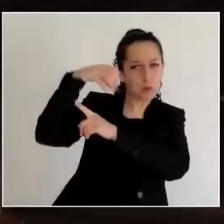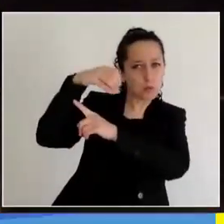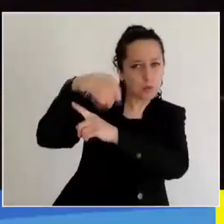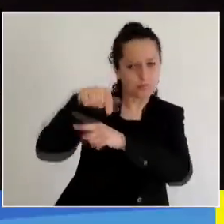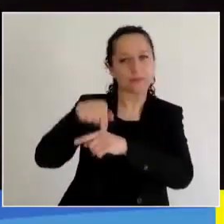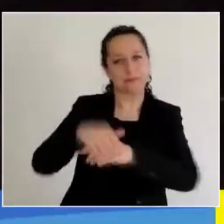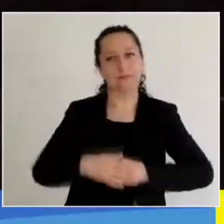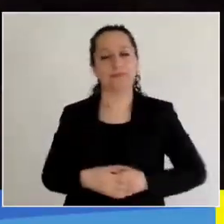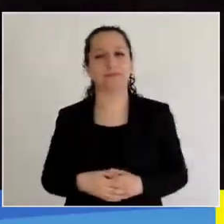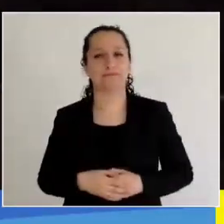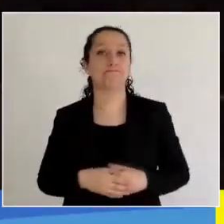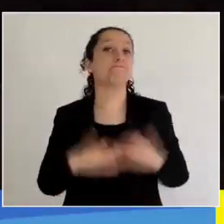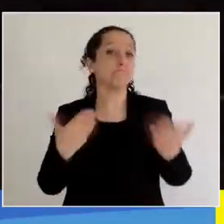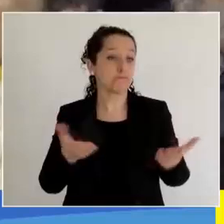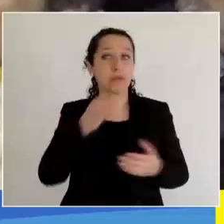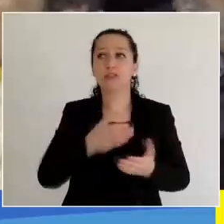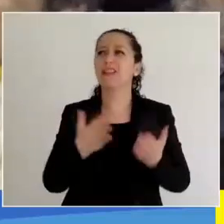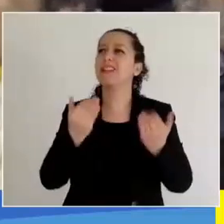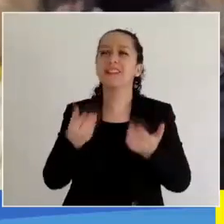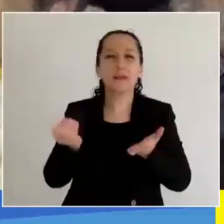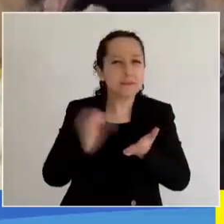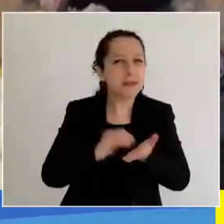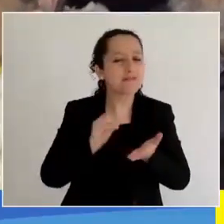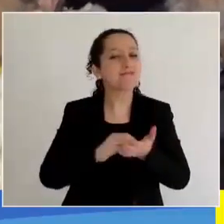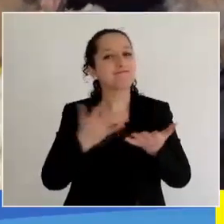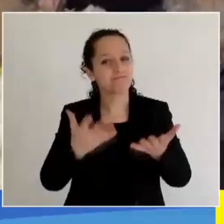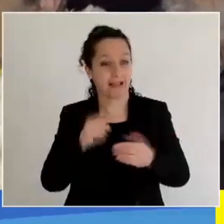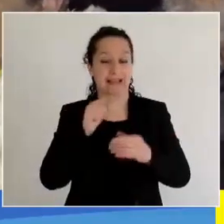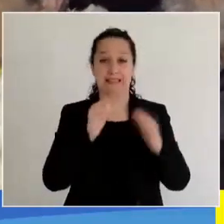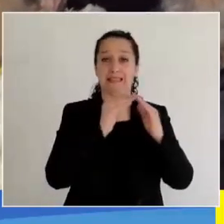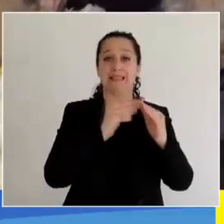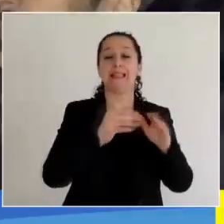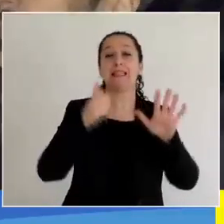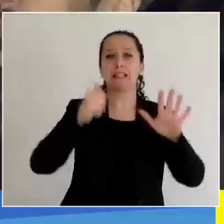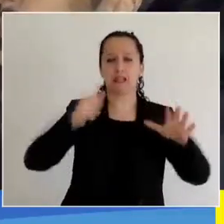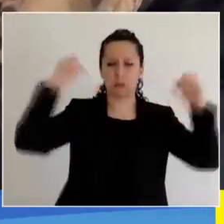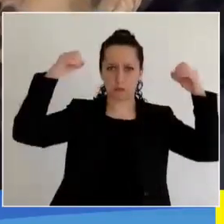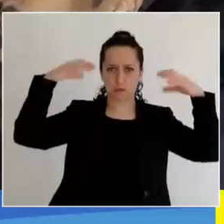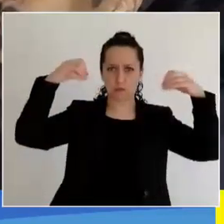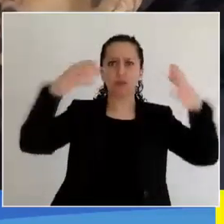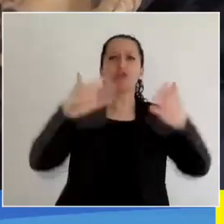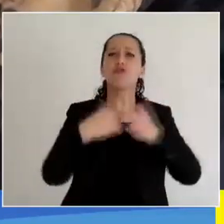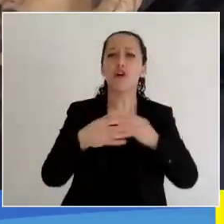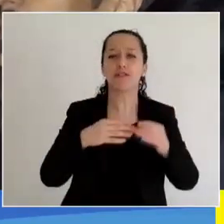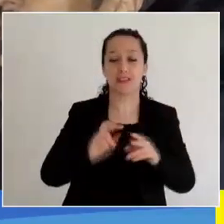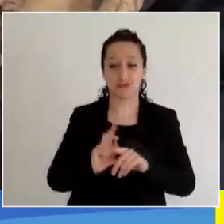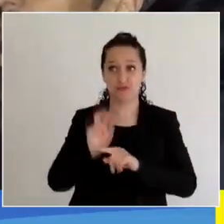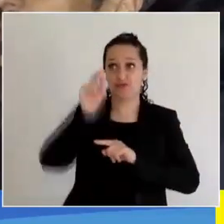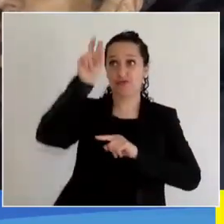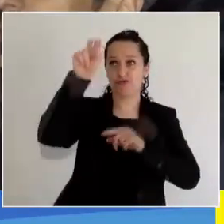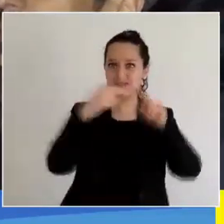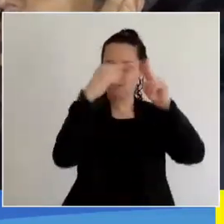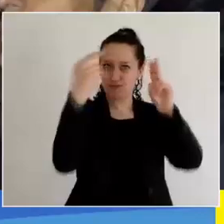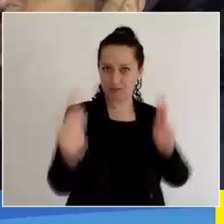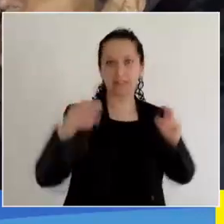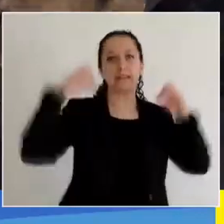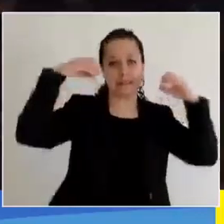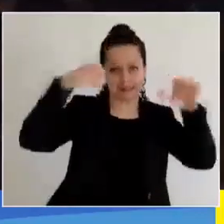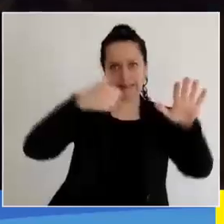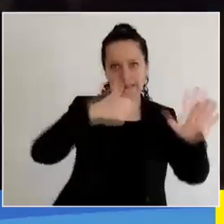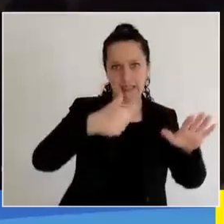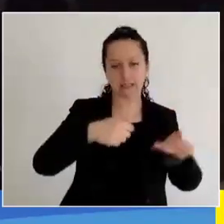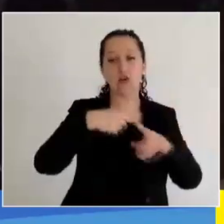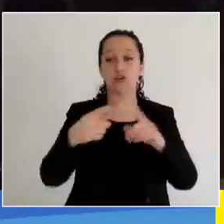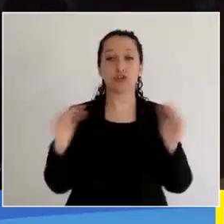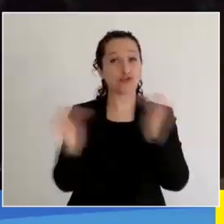las necesidades de la ciudadanía, Los Conquistadores se instalaron 6 proyectores en la pasarela peatonal, 5 luminarias en la caletera